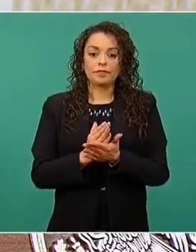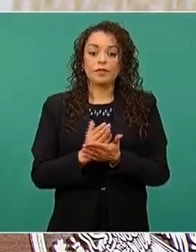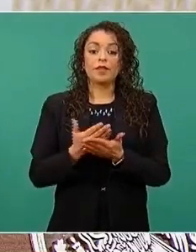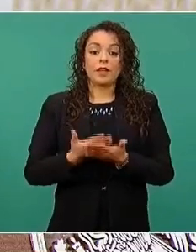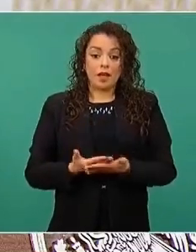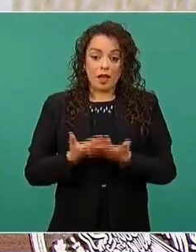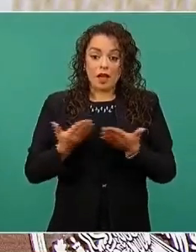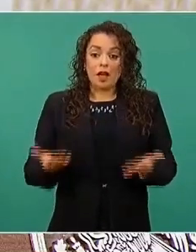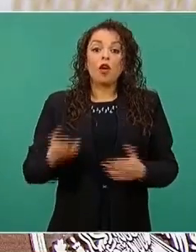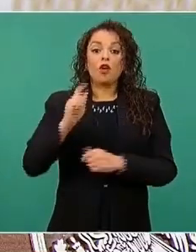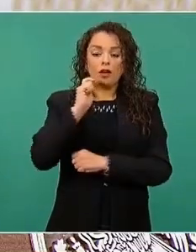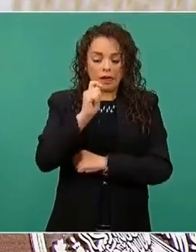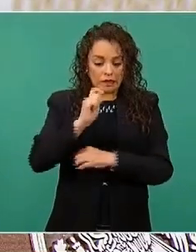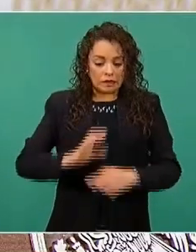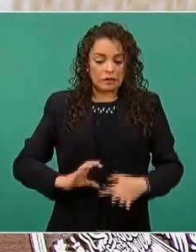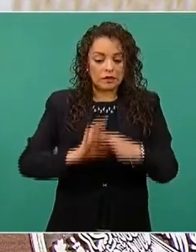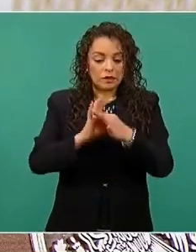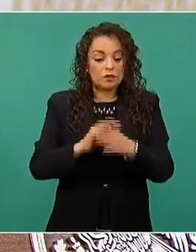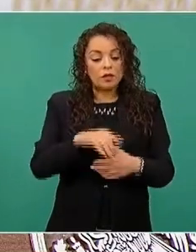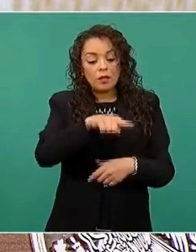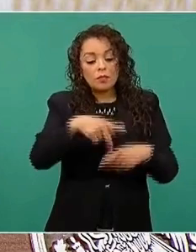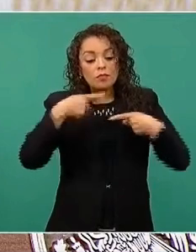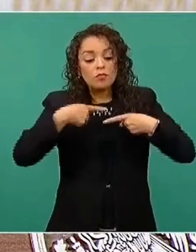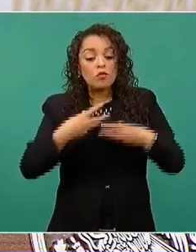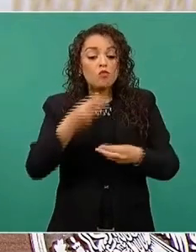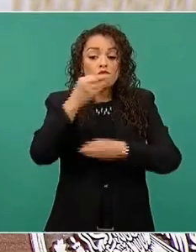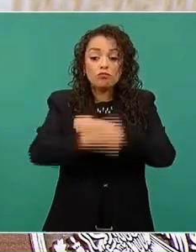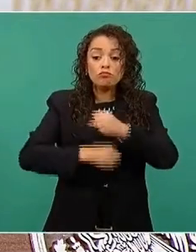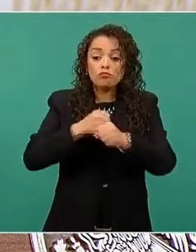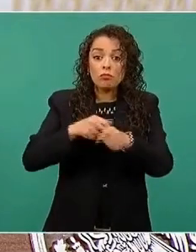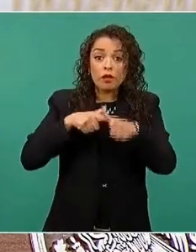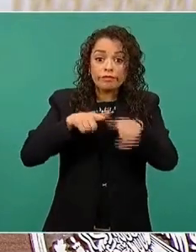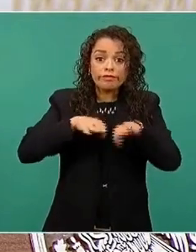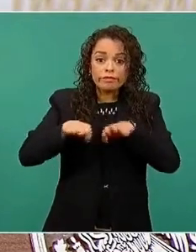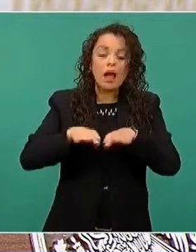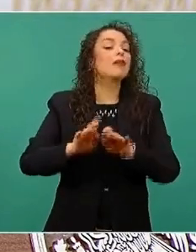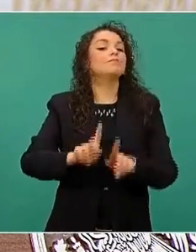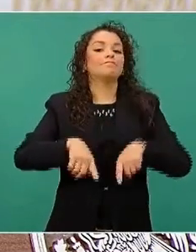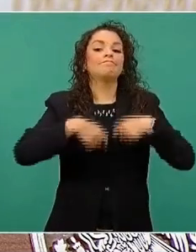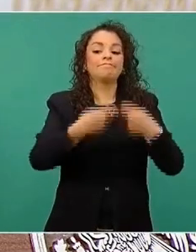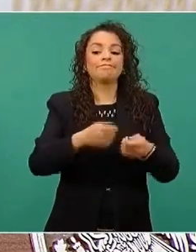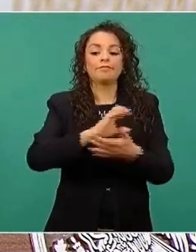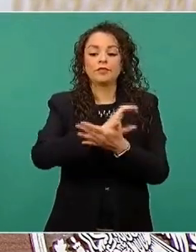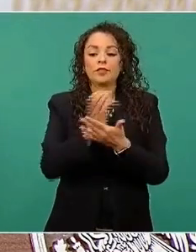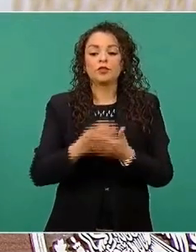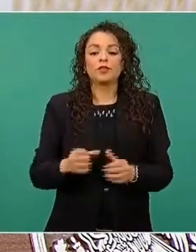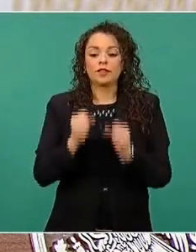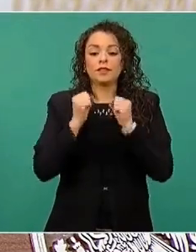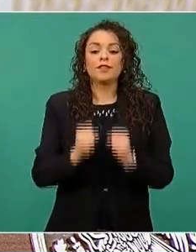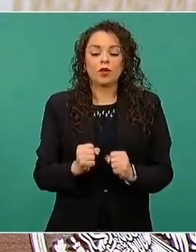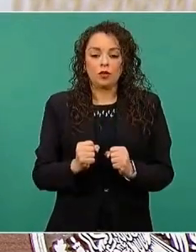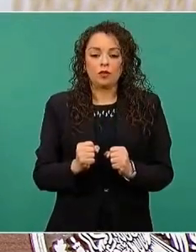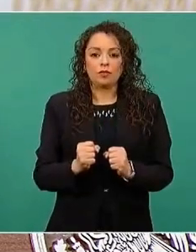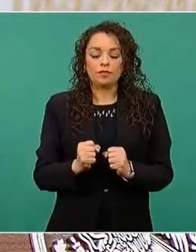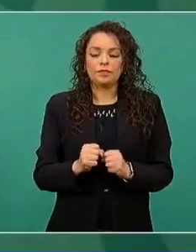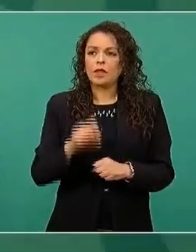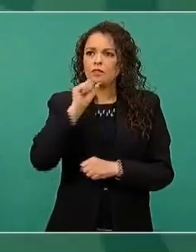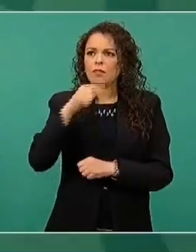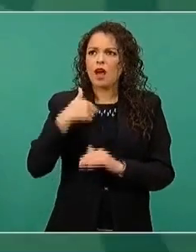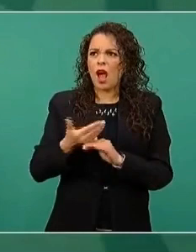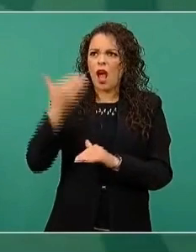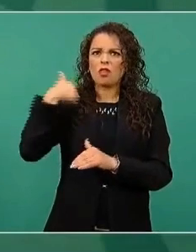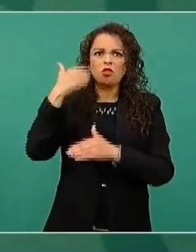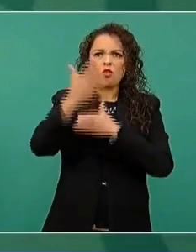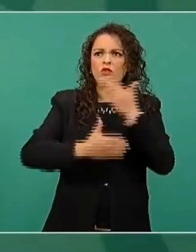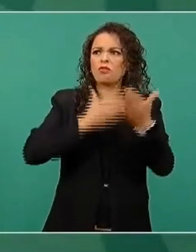la antigüedad. Y también en una visita que hice a una de las refinerías, me plantearon